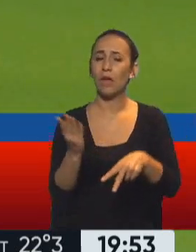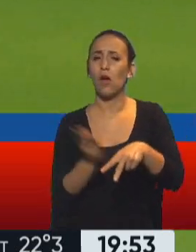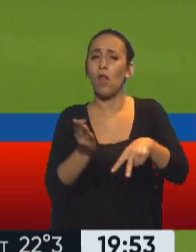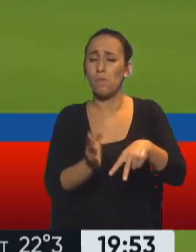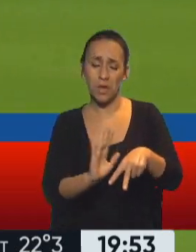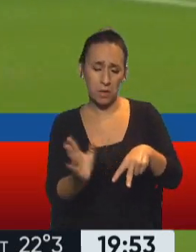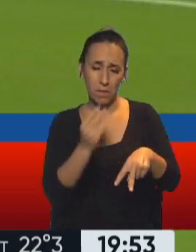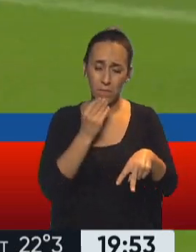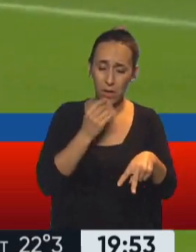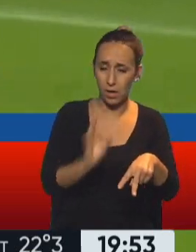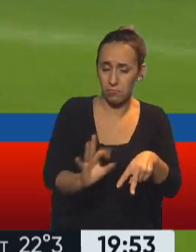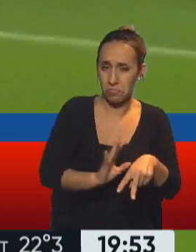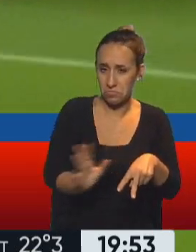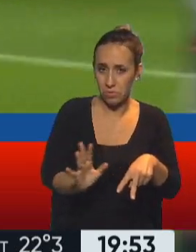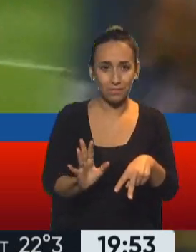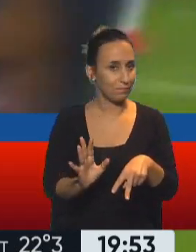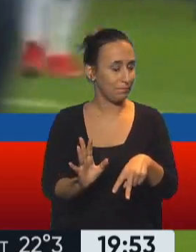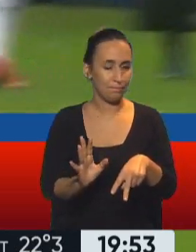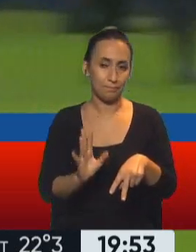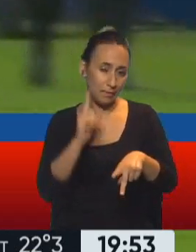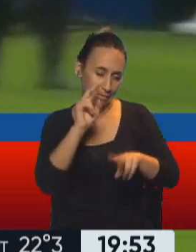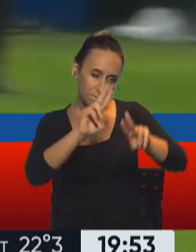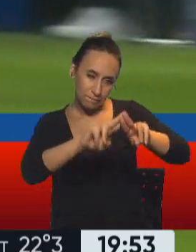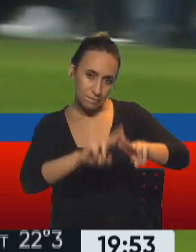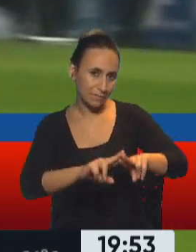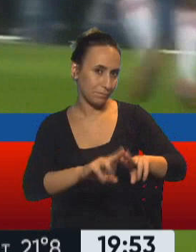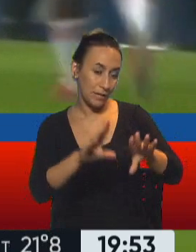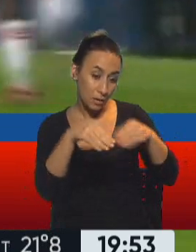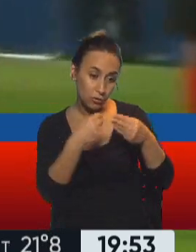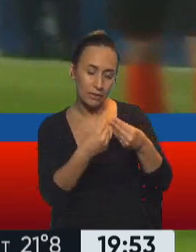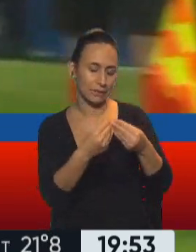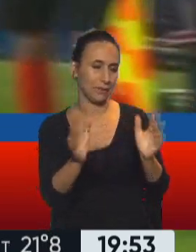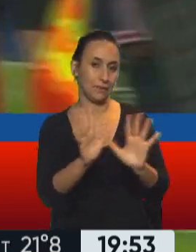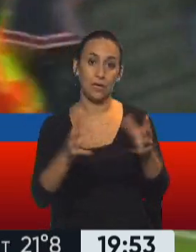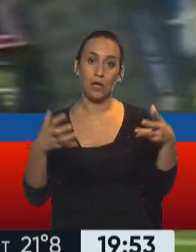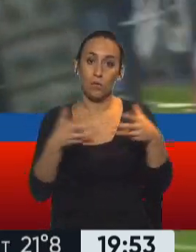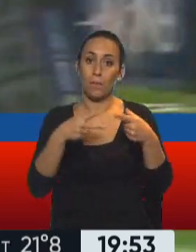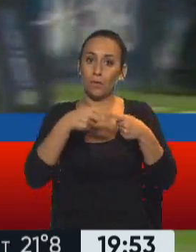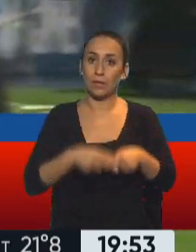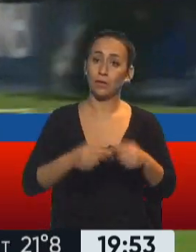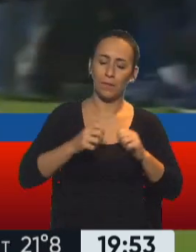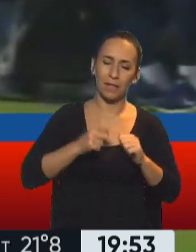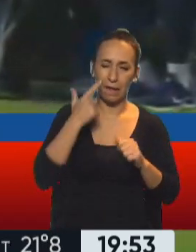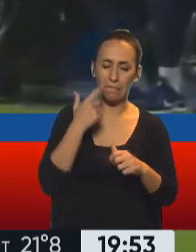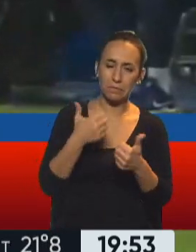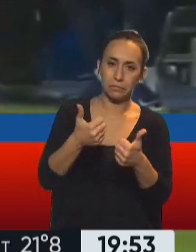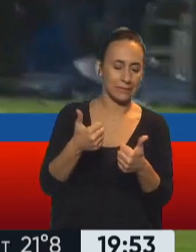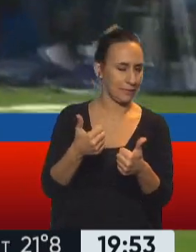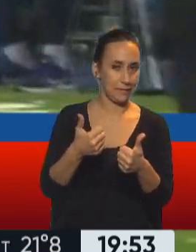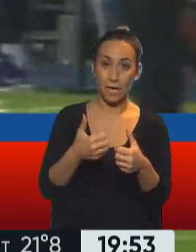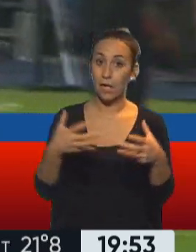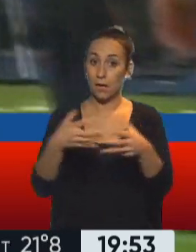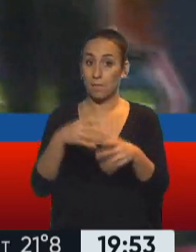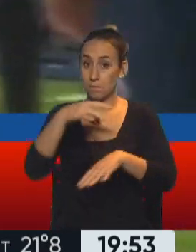Sin embargo, no salieron los resultados como pretendía el cuerpo técnico y muy especialmente el cuerpo